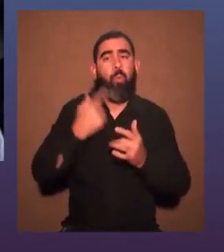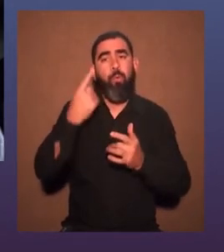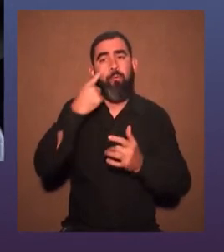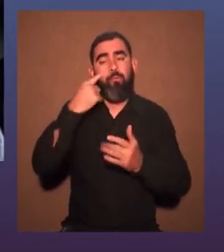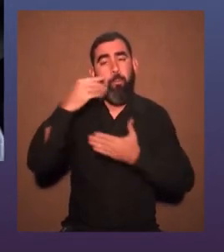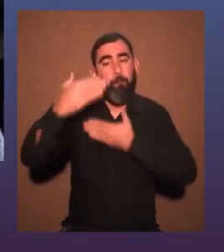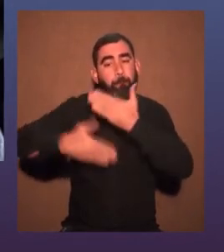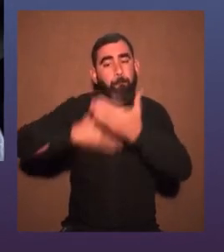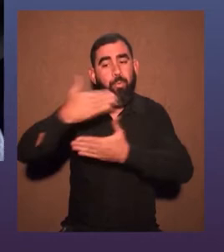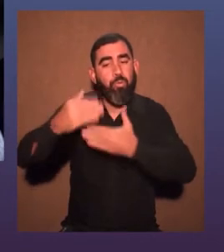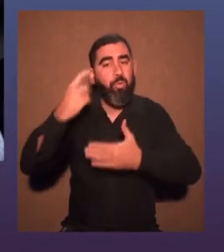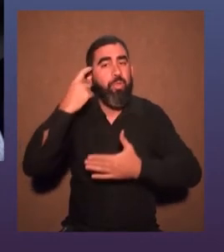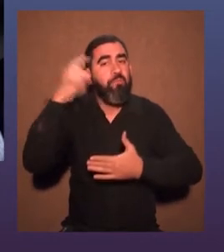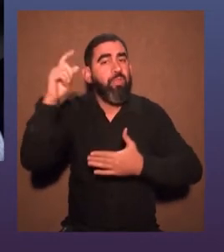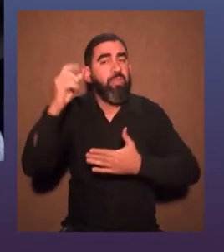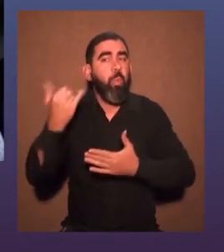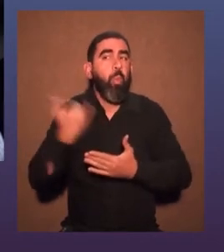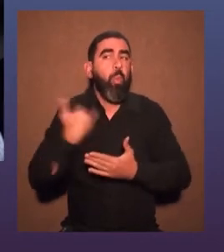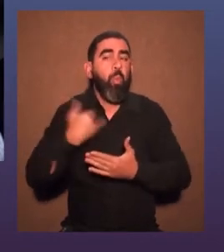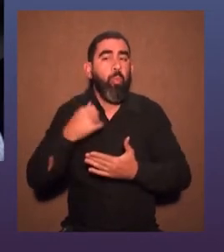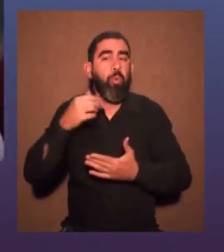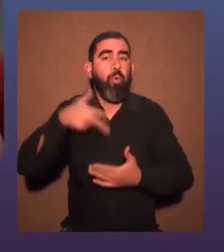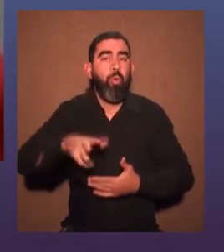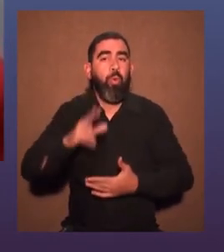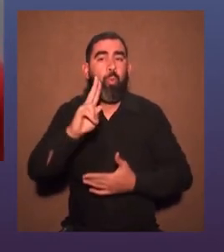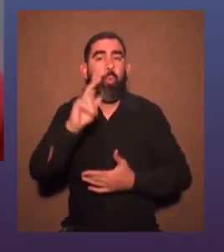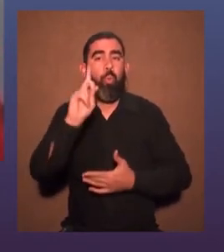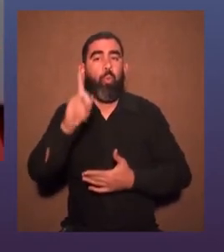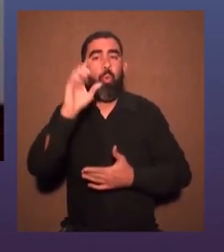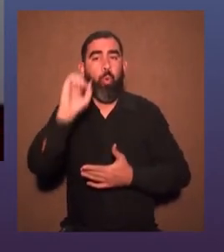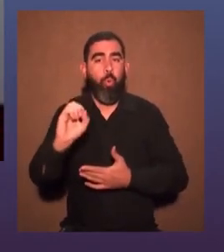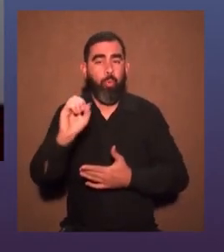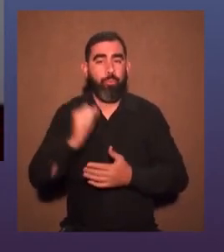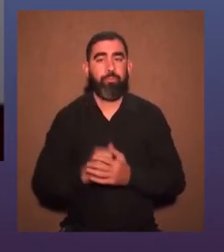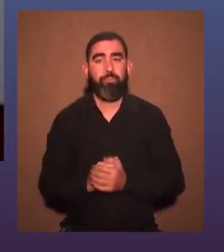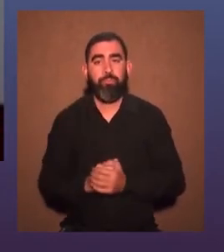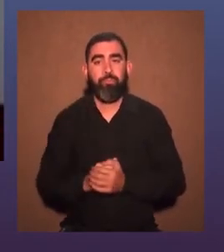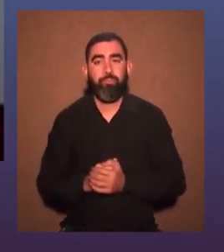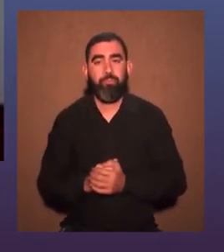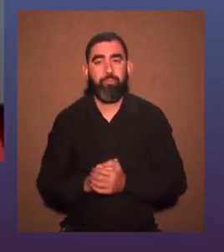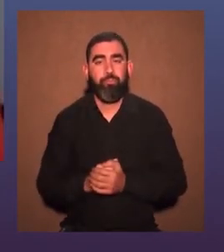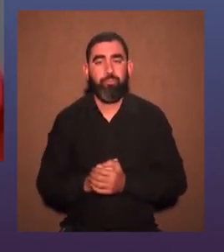viven un proceso de creación? Hugo, empiezo contigo.